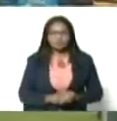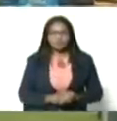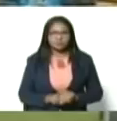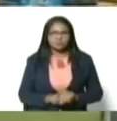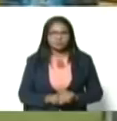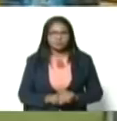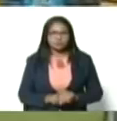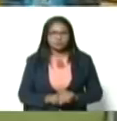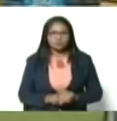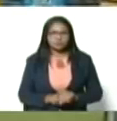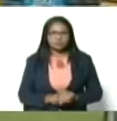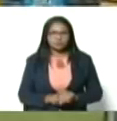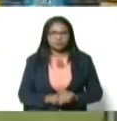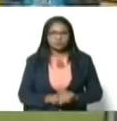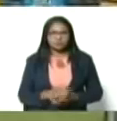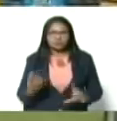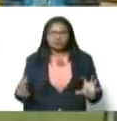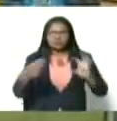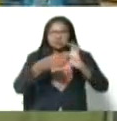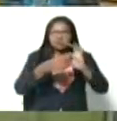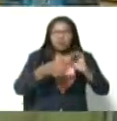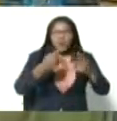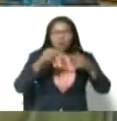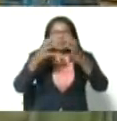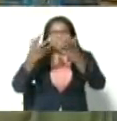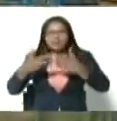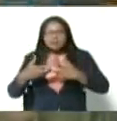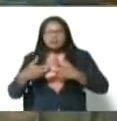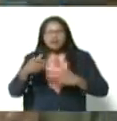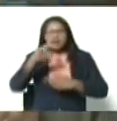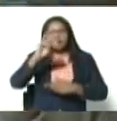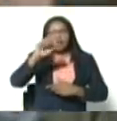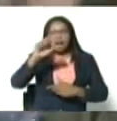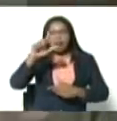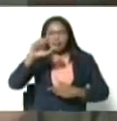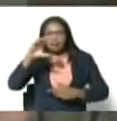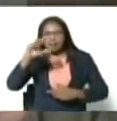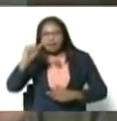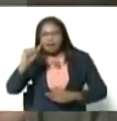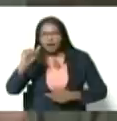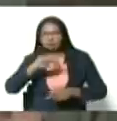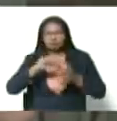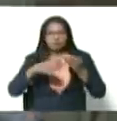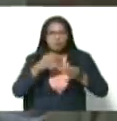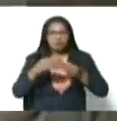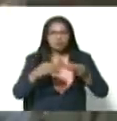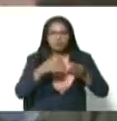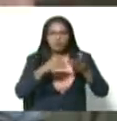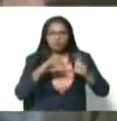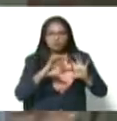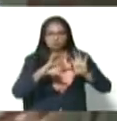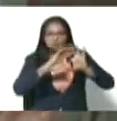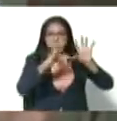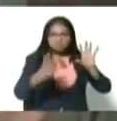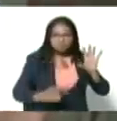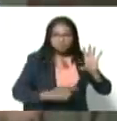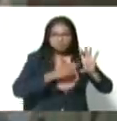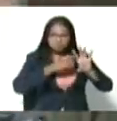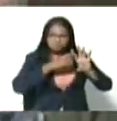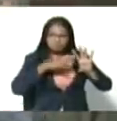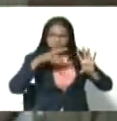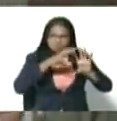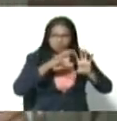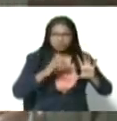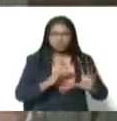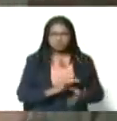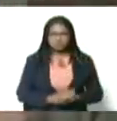el encadenamiento con la empresa Vialca de CBG, donde estamos fabricando vines nacionales, estamos incorporando